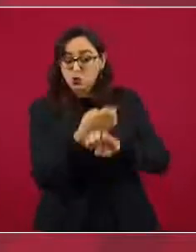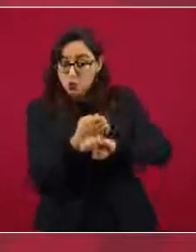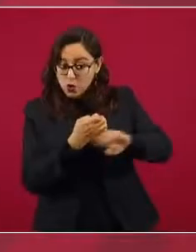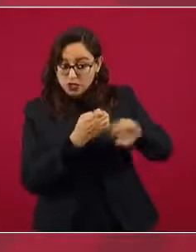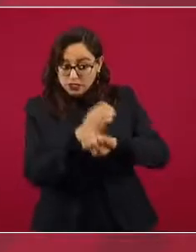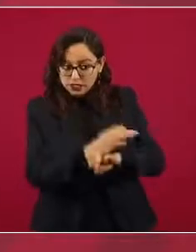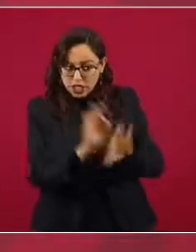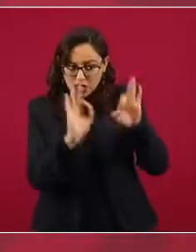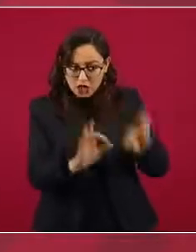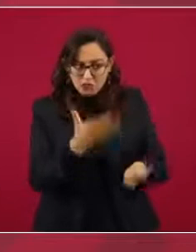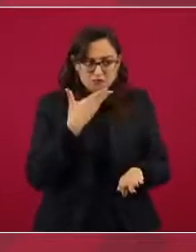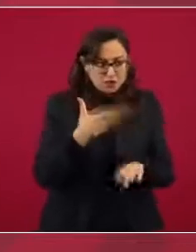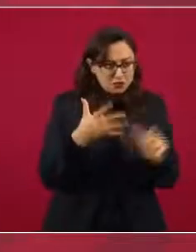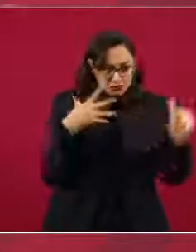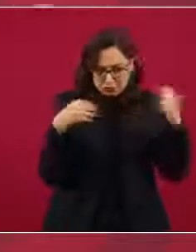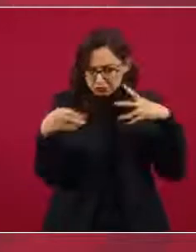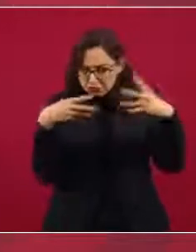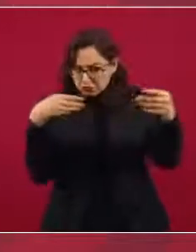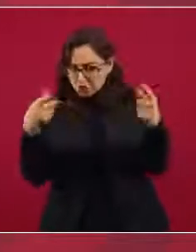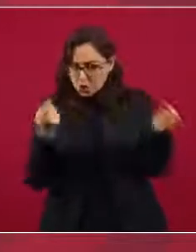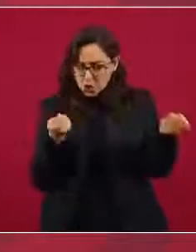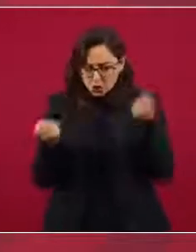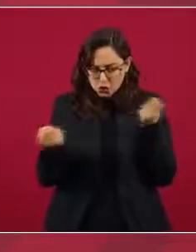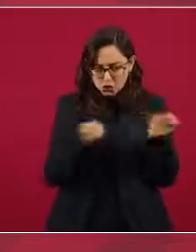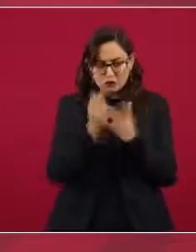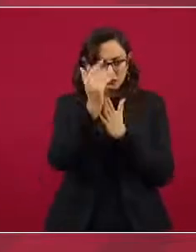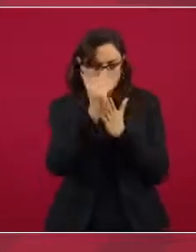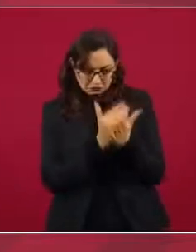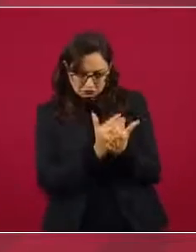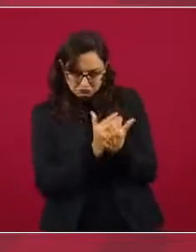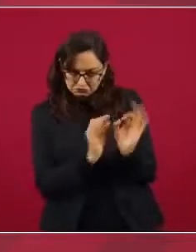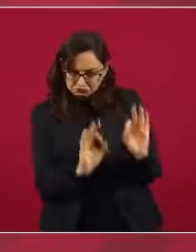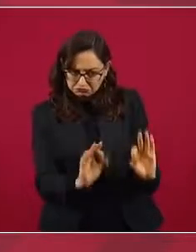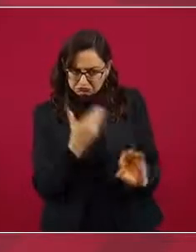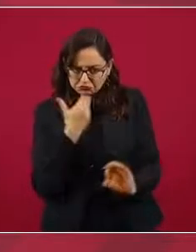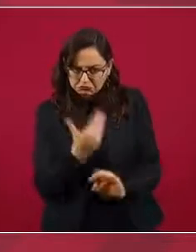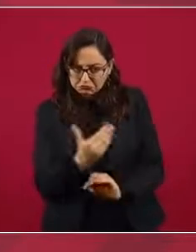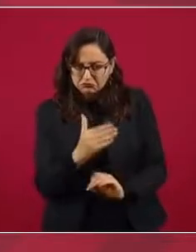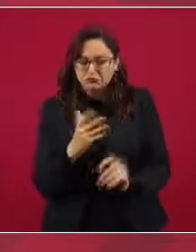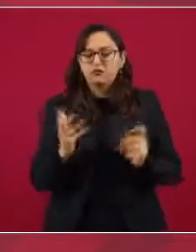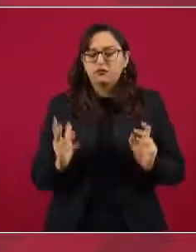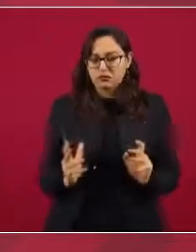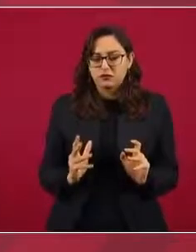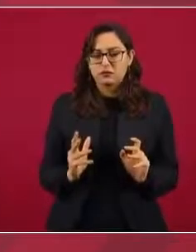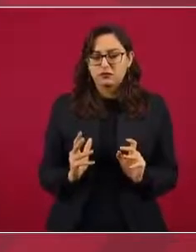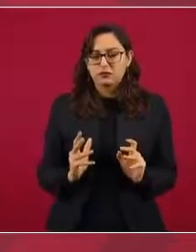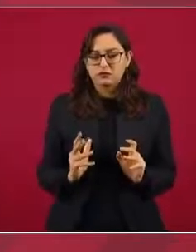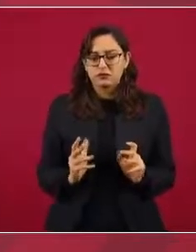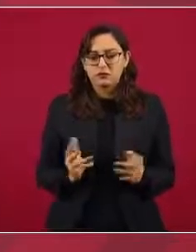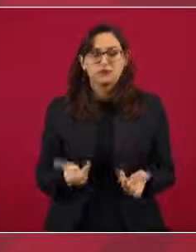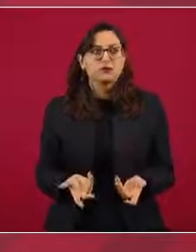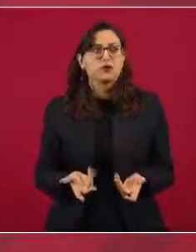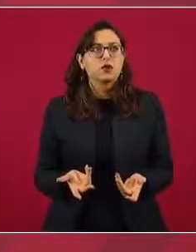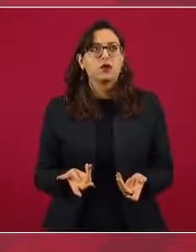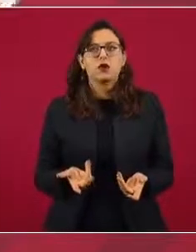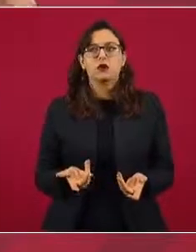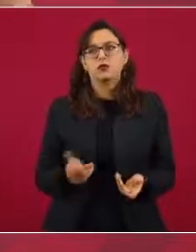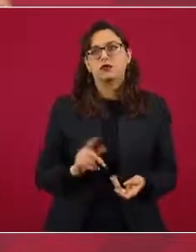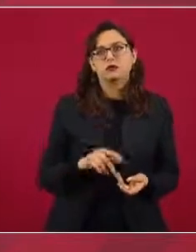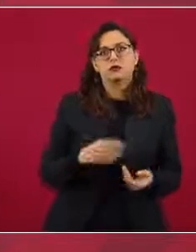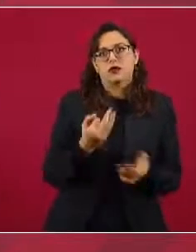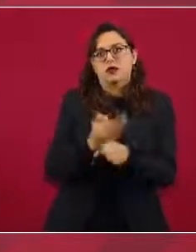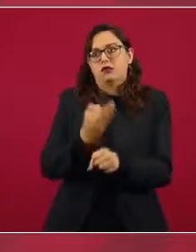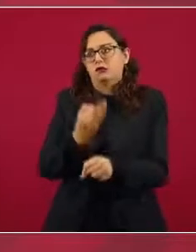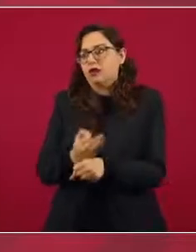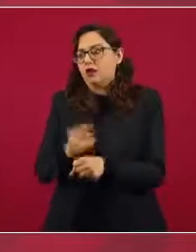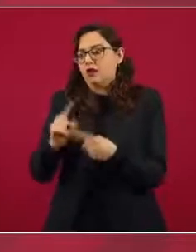situación de incremento de casos. Los estados que acaba de mencionar el doctor López-Gatell, no traeríamos pues de Baja